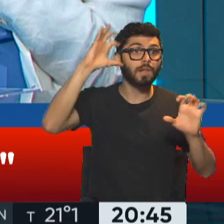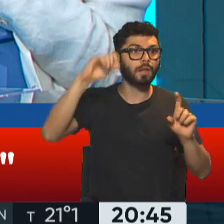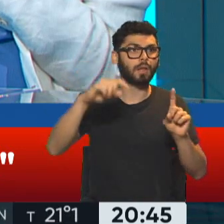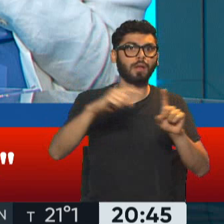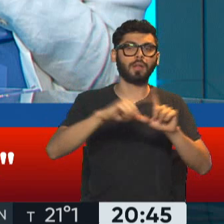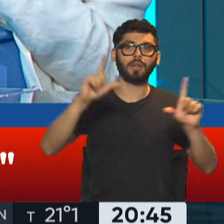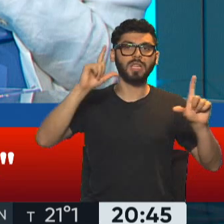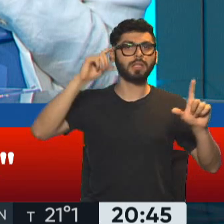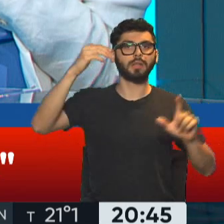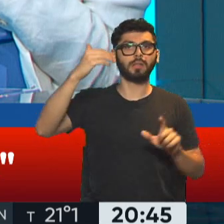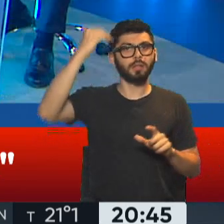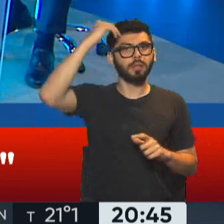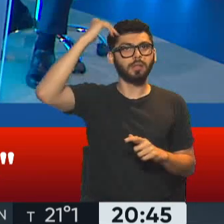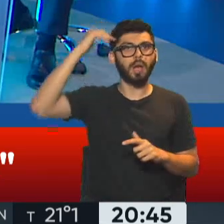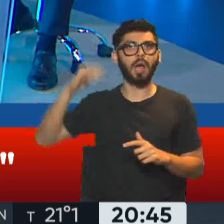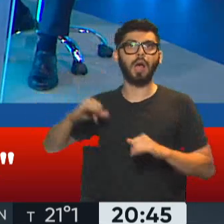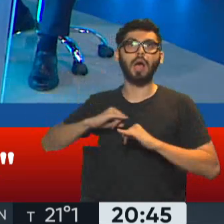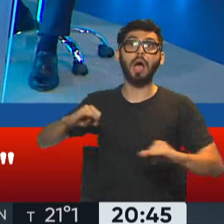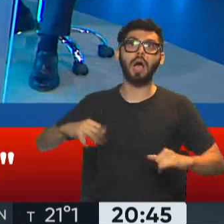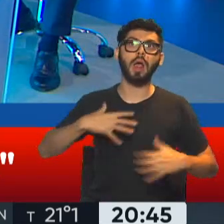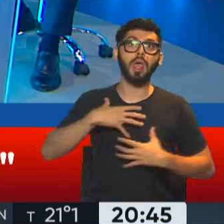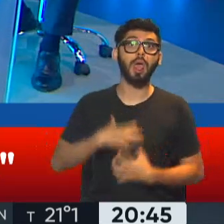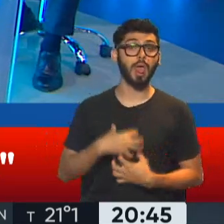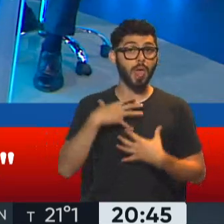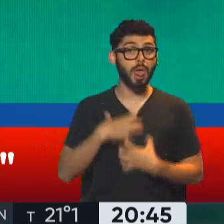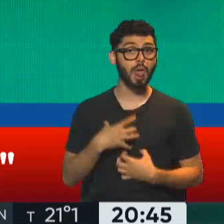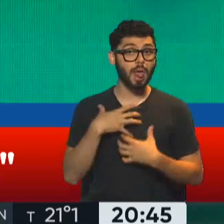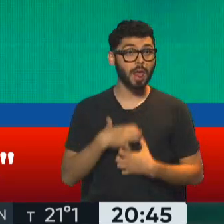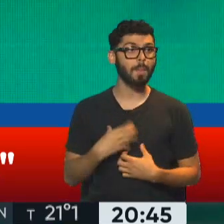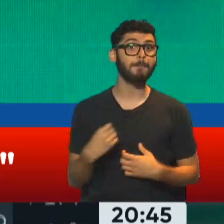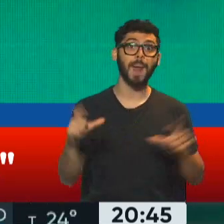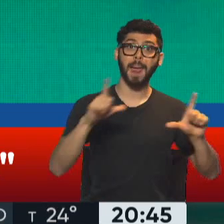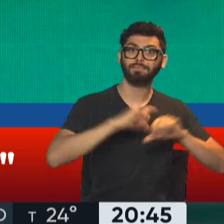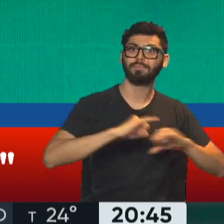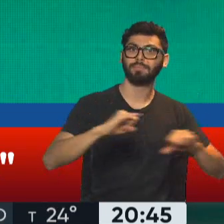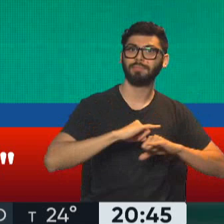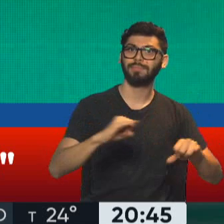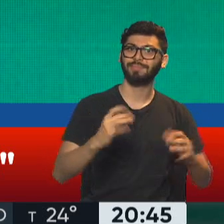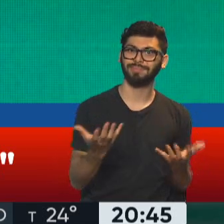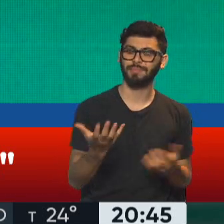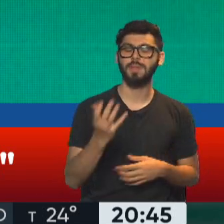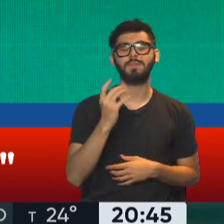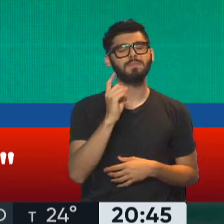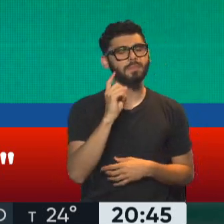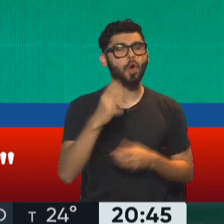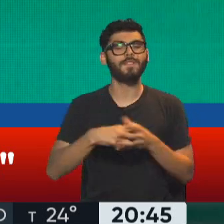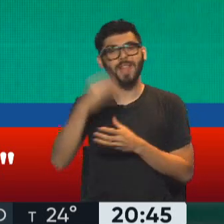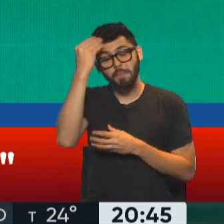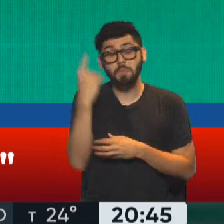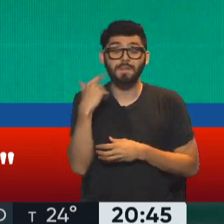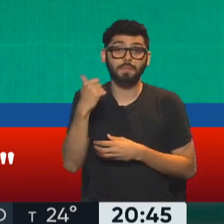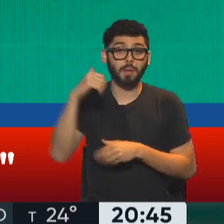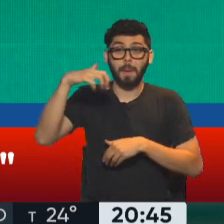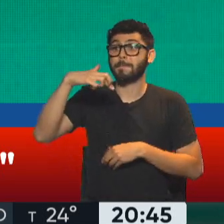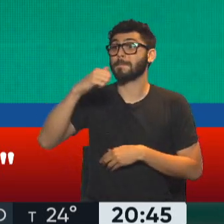hay, el clima de campaña, el clima de campaña que se hace en cargo de los medios, el oficialismo pudo leer bien, porque después de lo que ocurrió en las PASO, que para muchos fue un